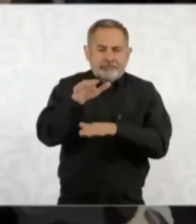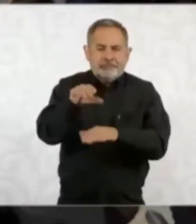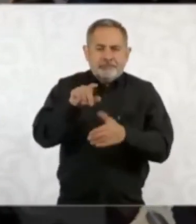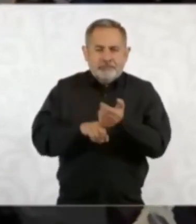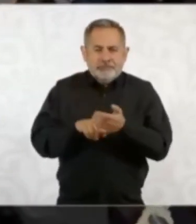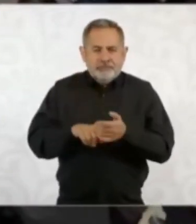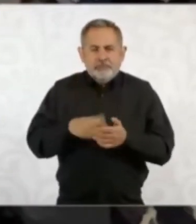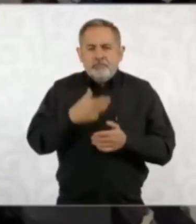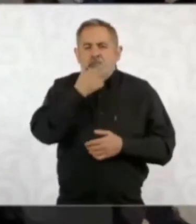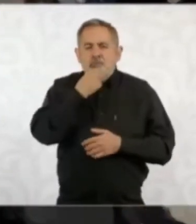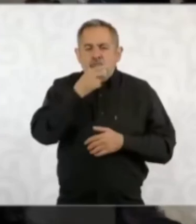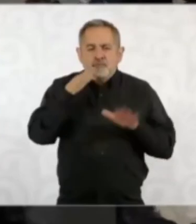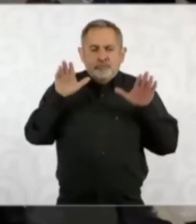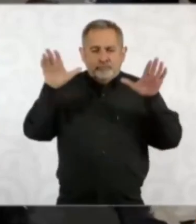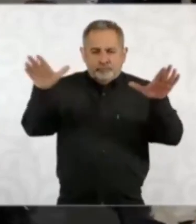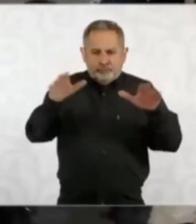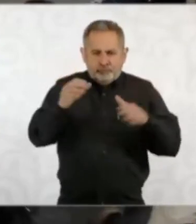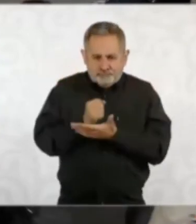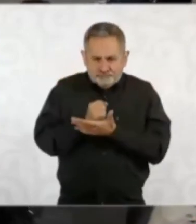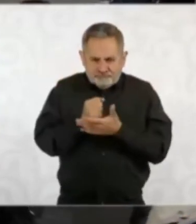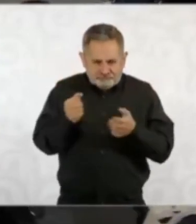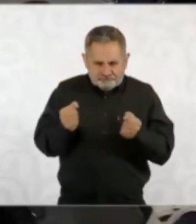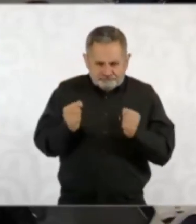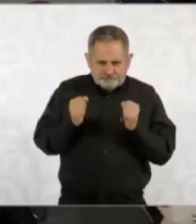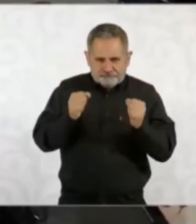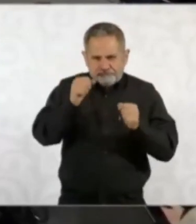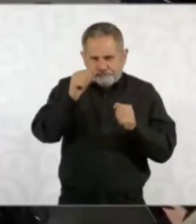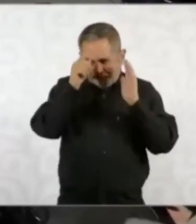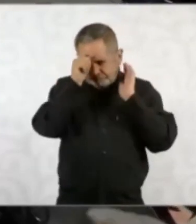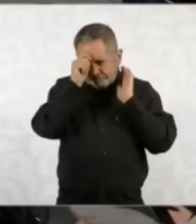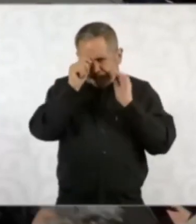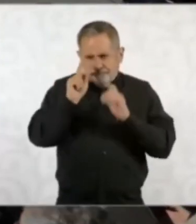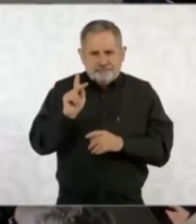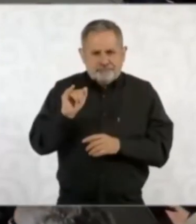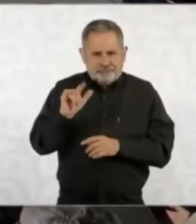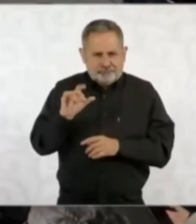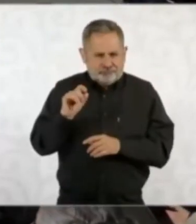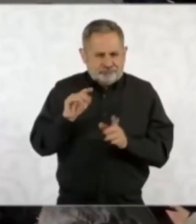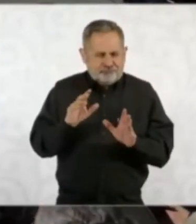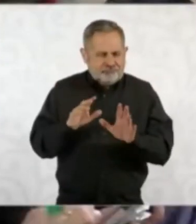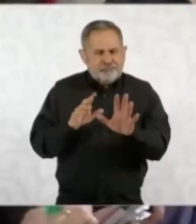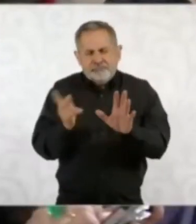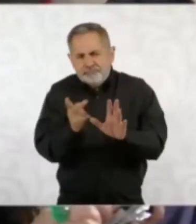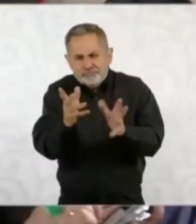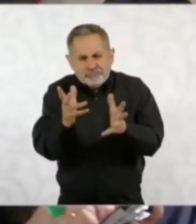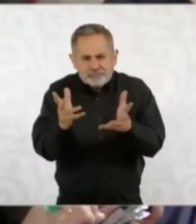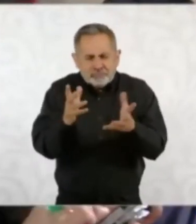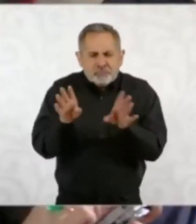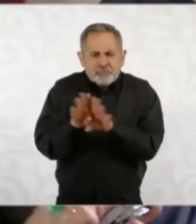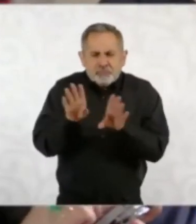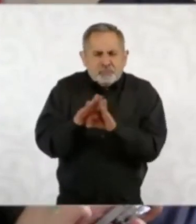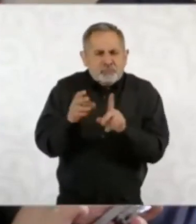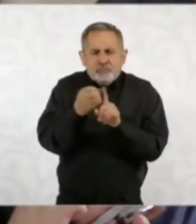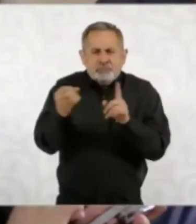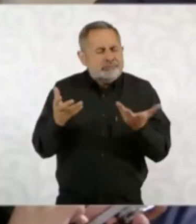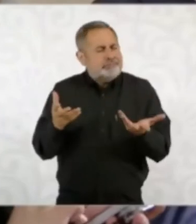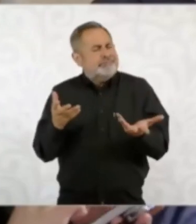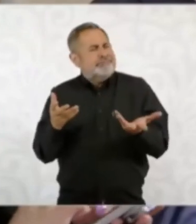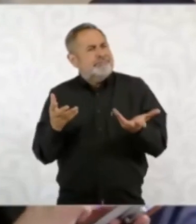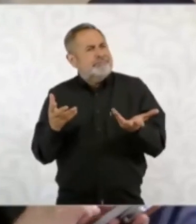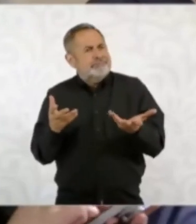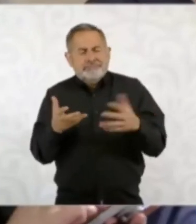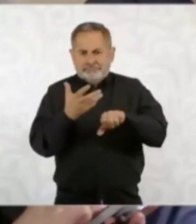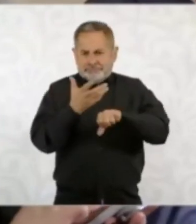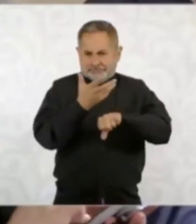del piloto, yo quisiera preguntarle si nos pueden explicar cómo se lleva a cabo este proceso cuando el gobierno de Estados Unidos